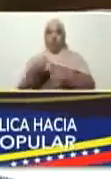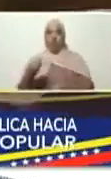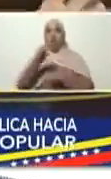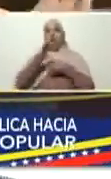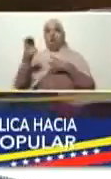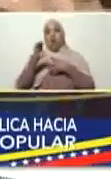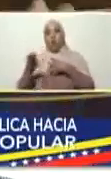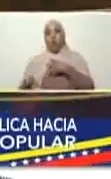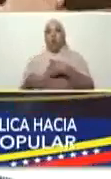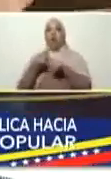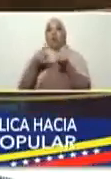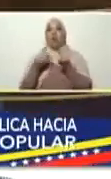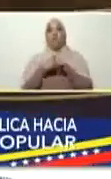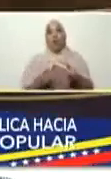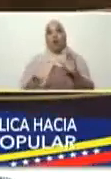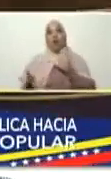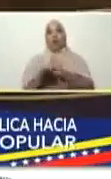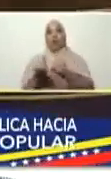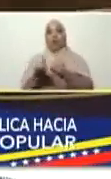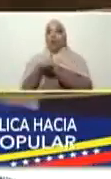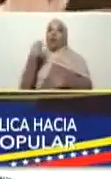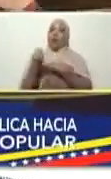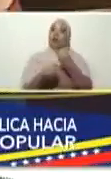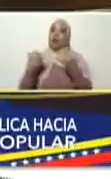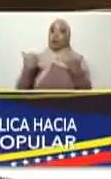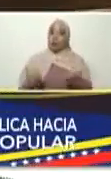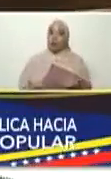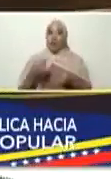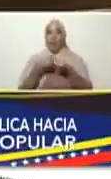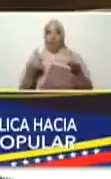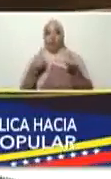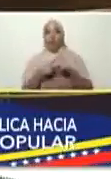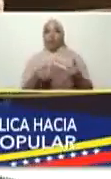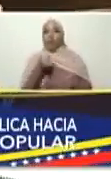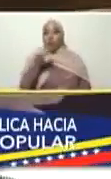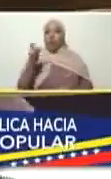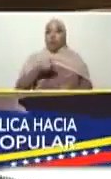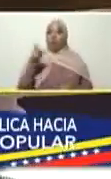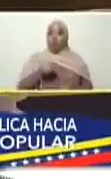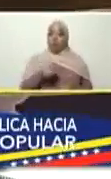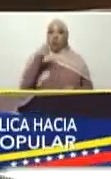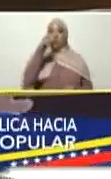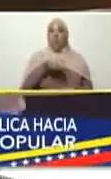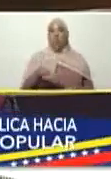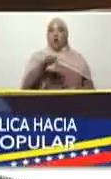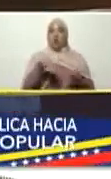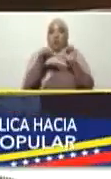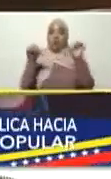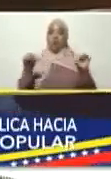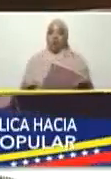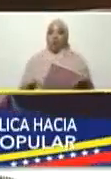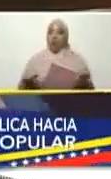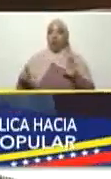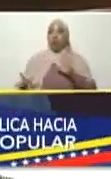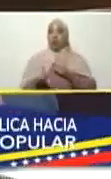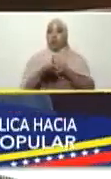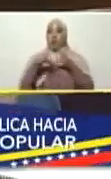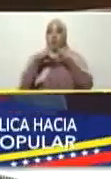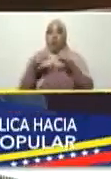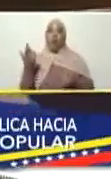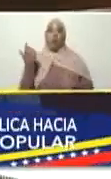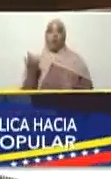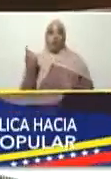entre las distintas leyes, fueron hechas en momentos distintos y necesitamos que sea un sistema de leyes. porque todavía